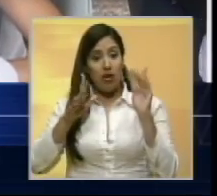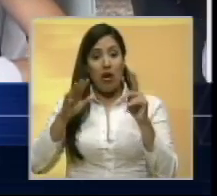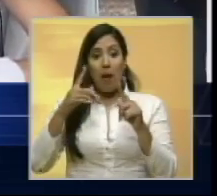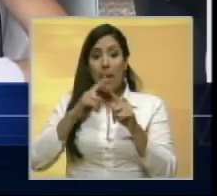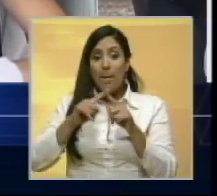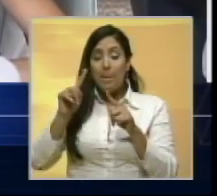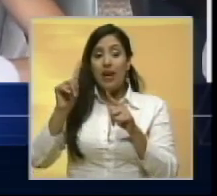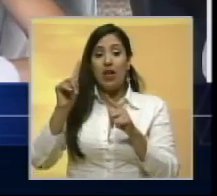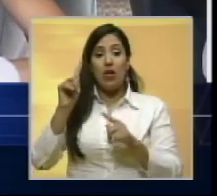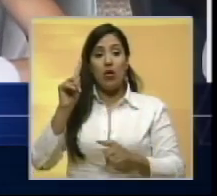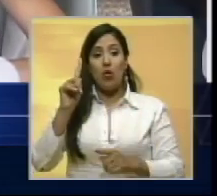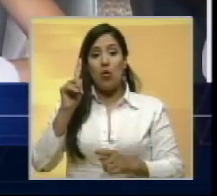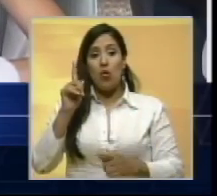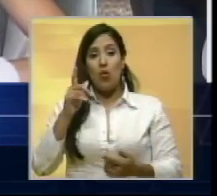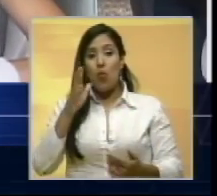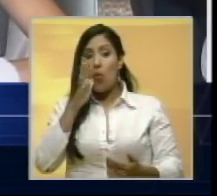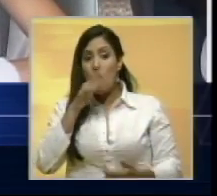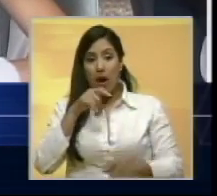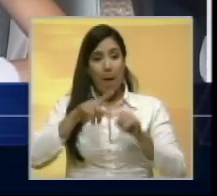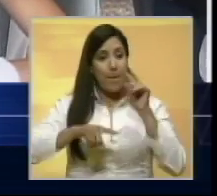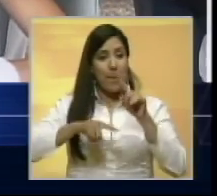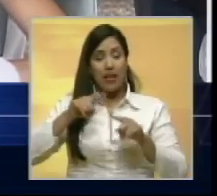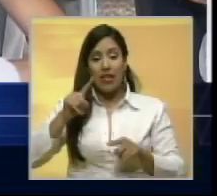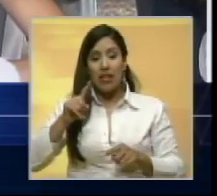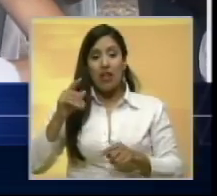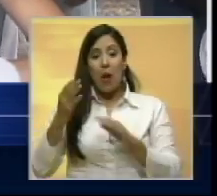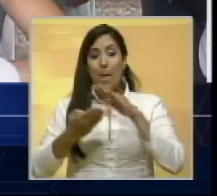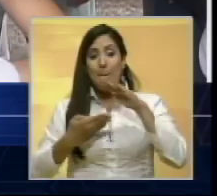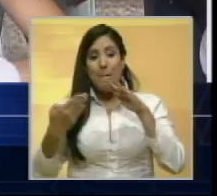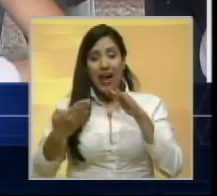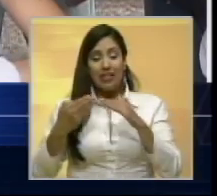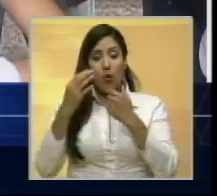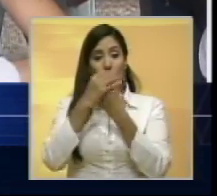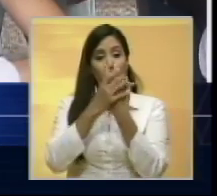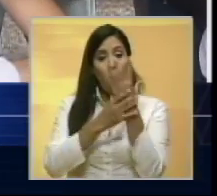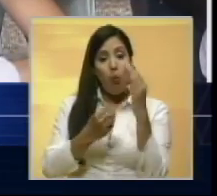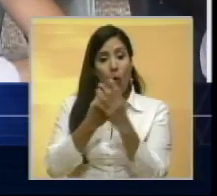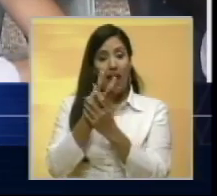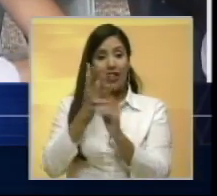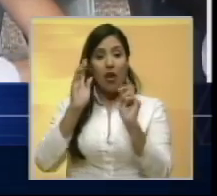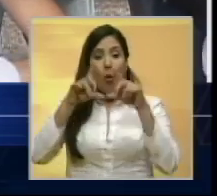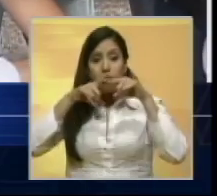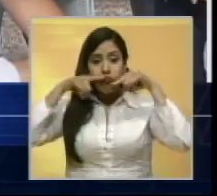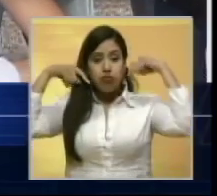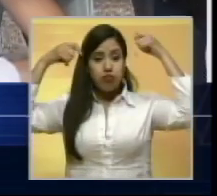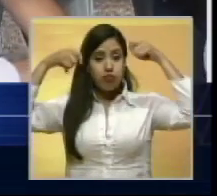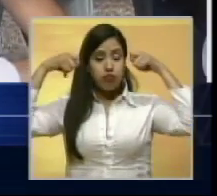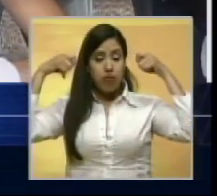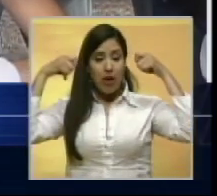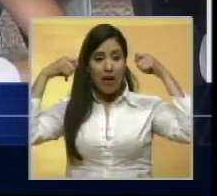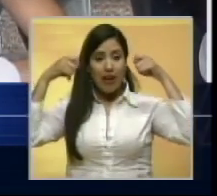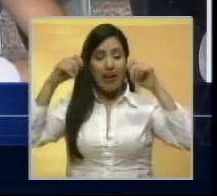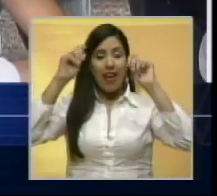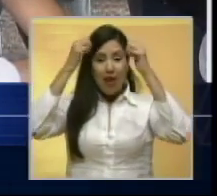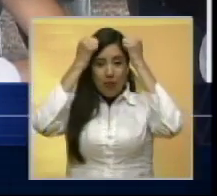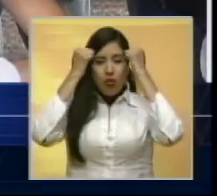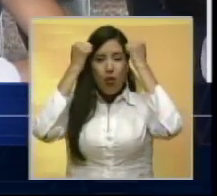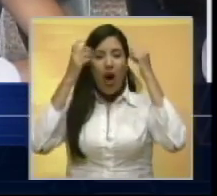vista de que no hay insumos, los insumos básicos, los guantes, los tapabocas, los kits